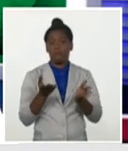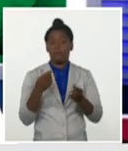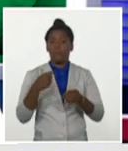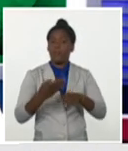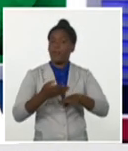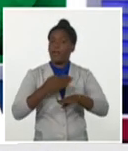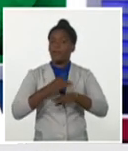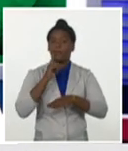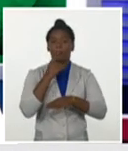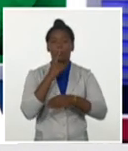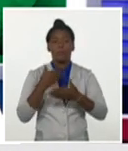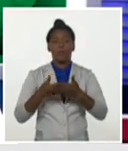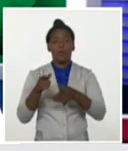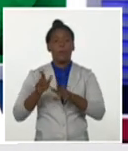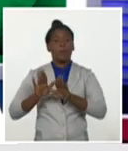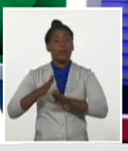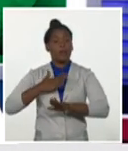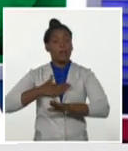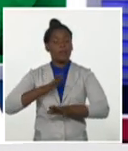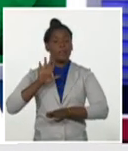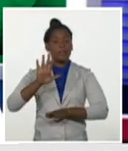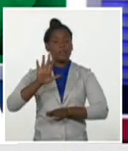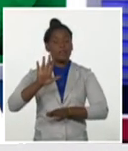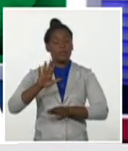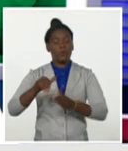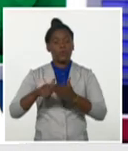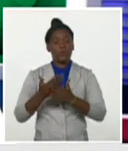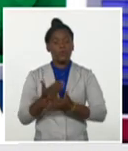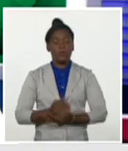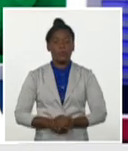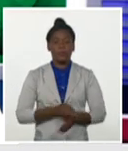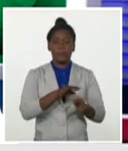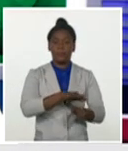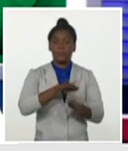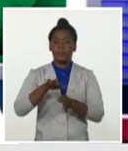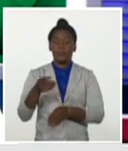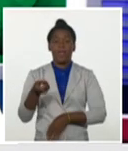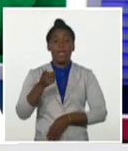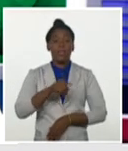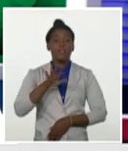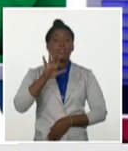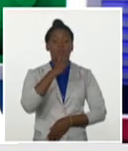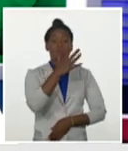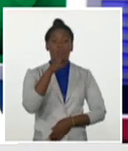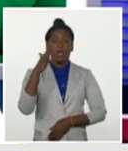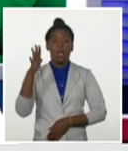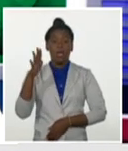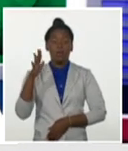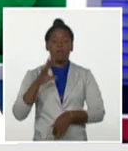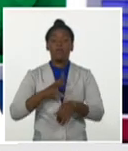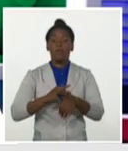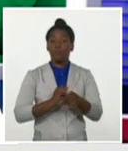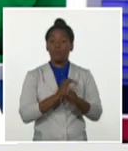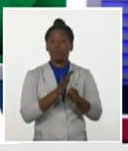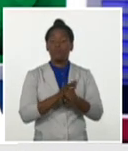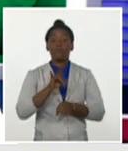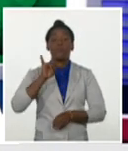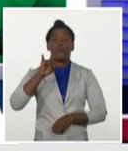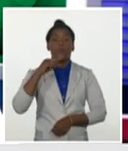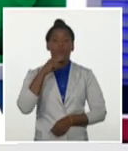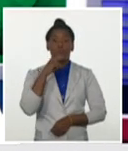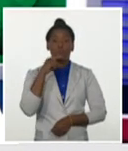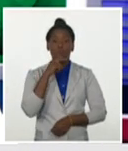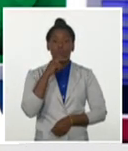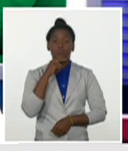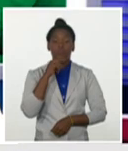se diagnosticaron 10 extranjeros con COVID, 9 rusos, importados de Matanza 5 y de